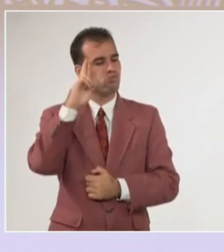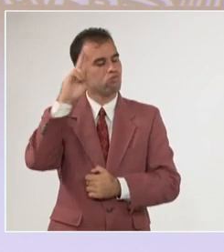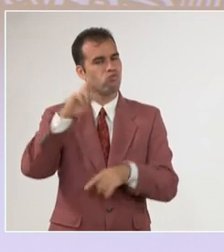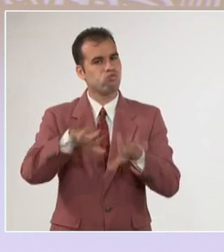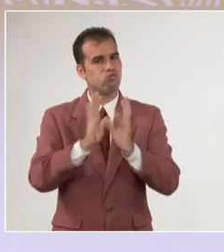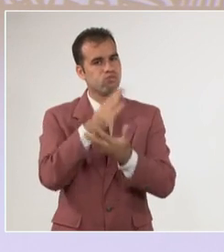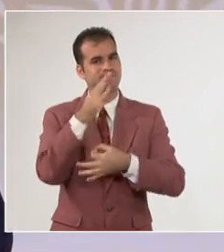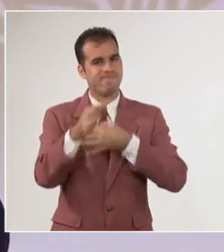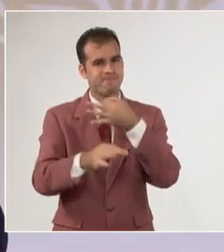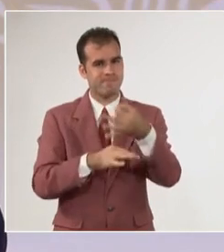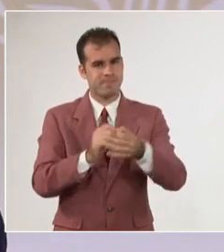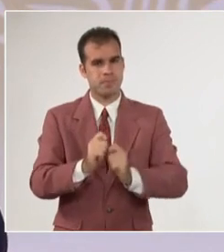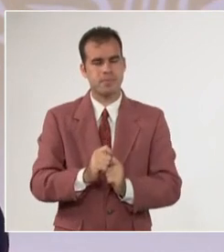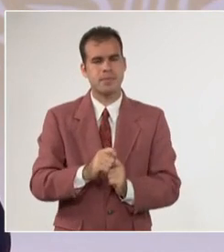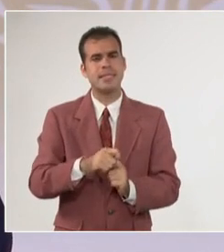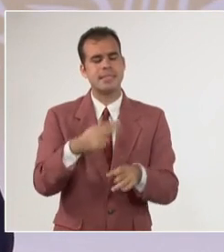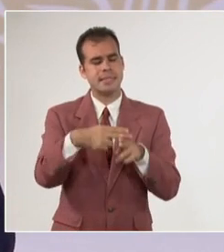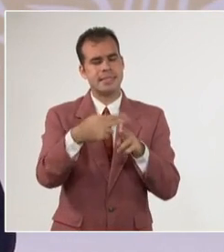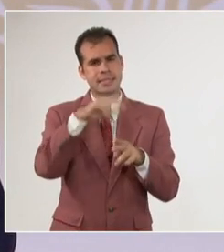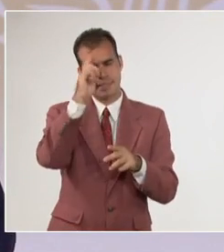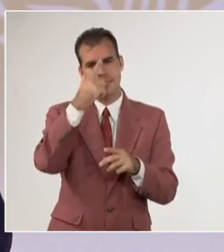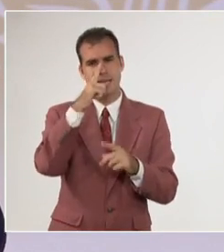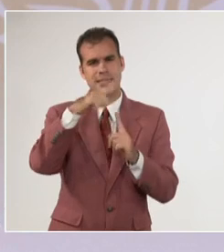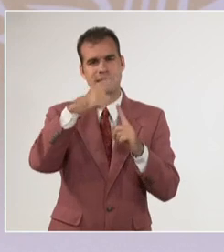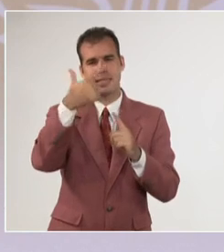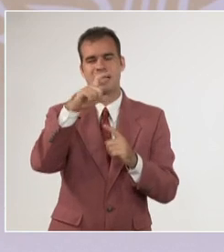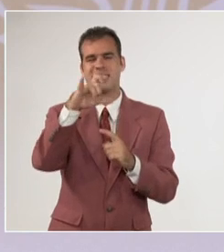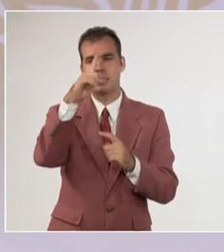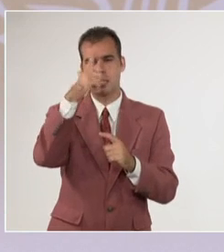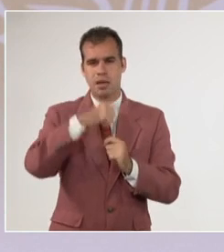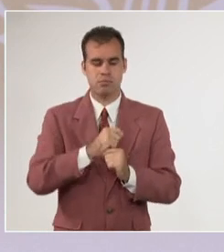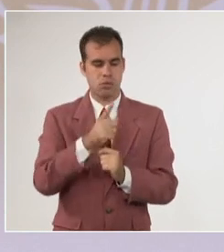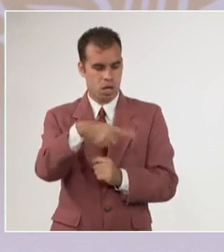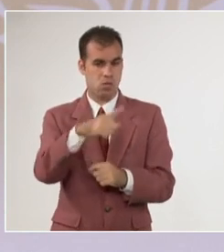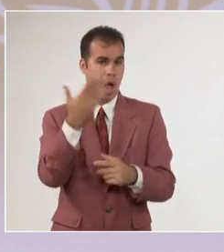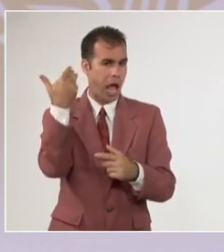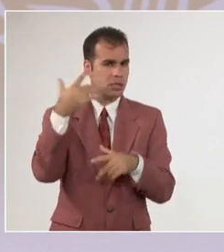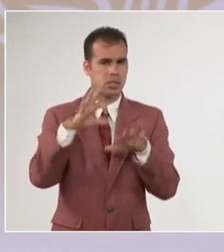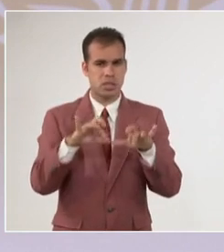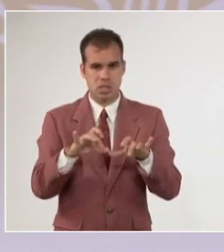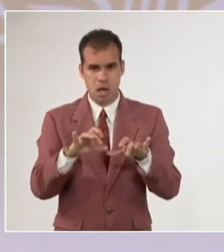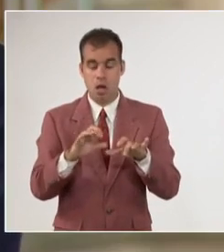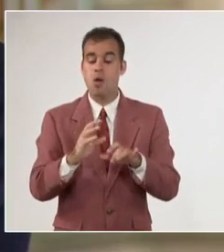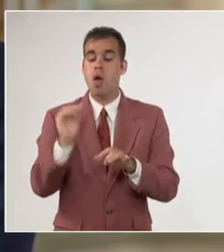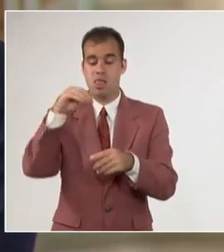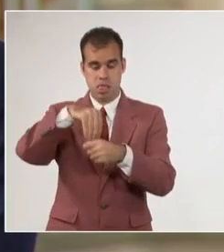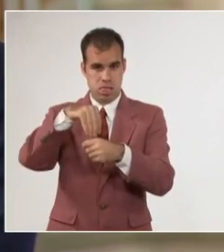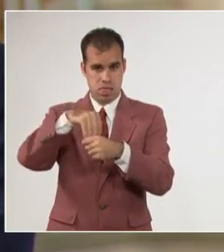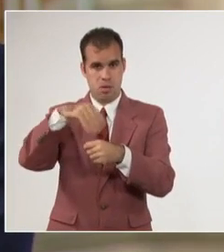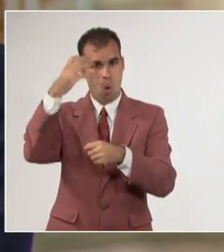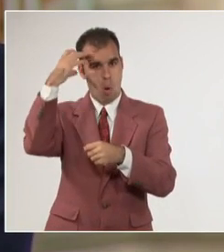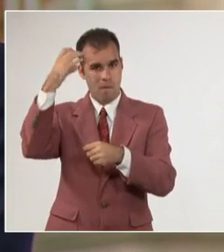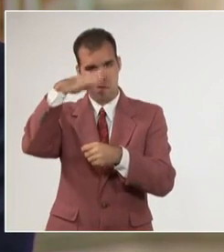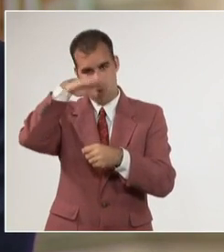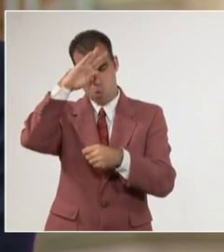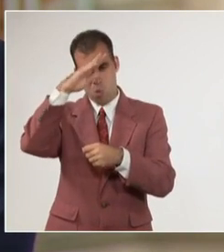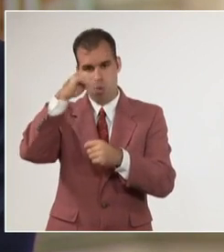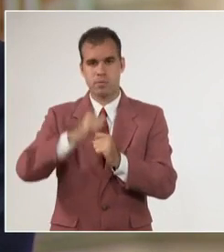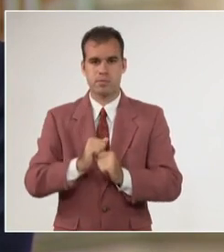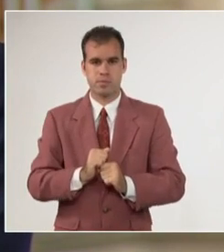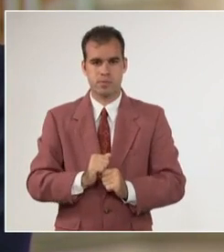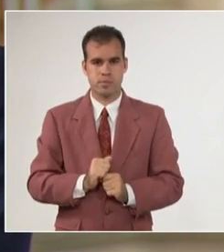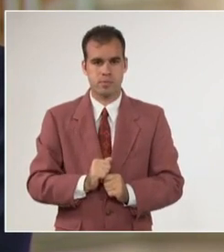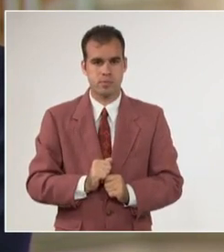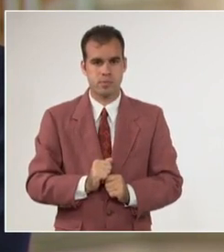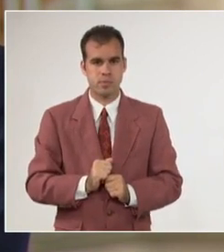este último, quien fuera su yerno, secretario y agente de la República de Cuba en armas ante el gobierno mexicano. En